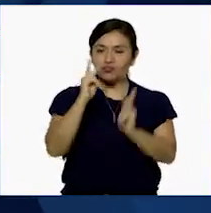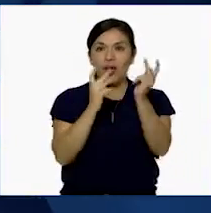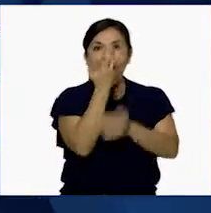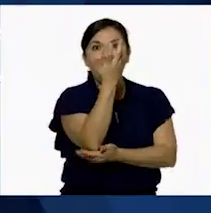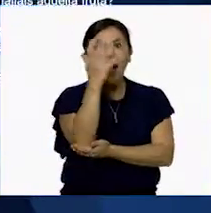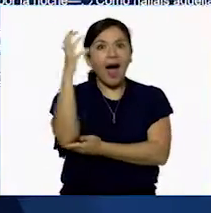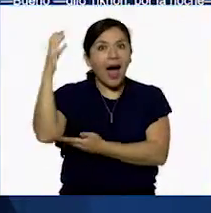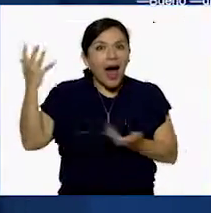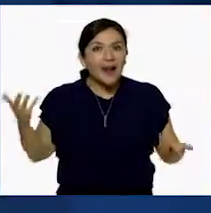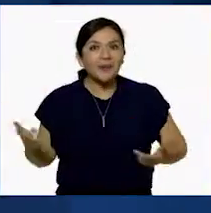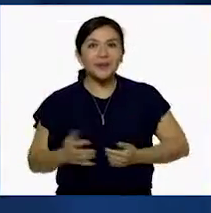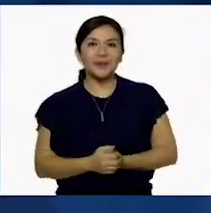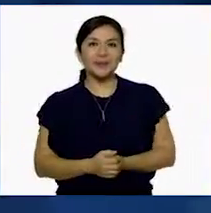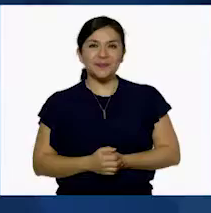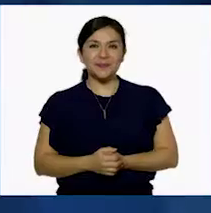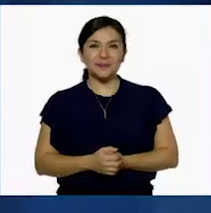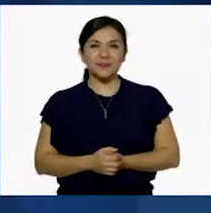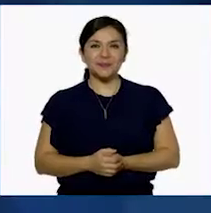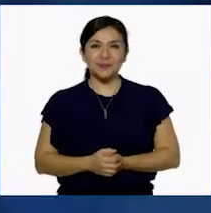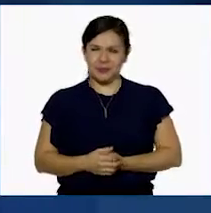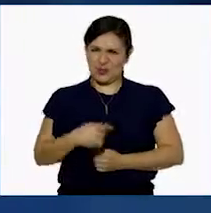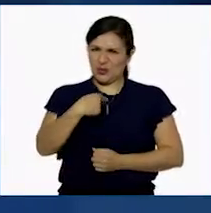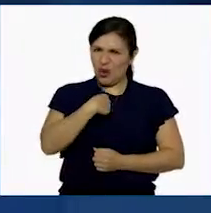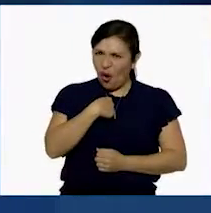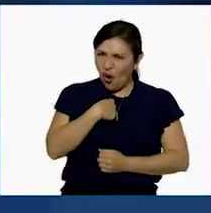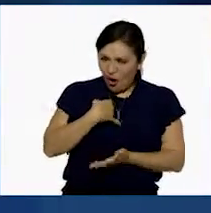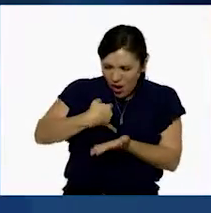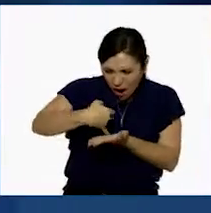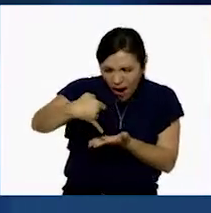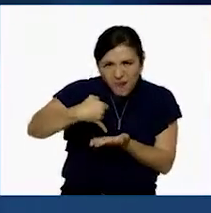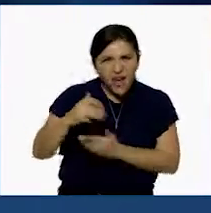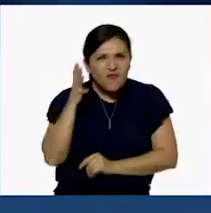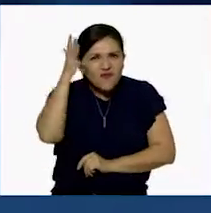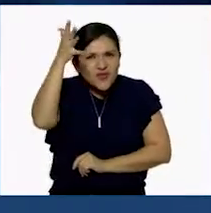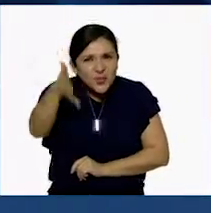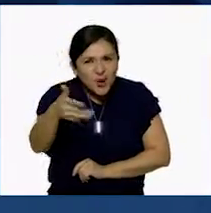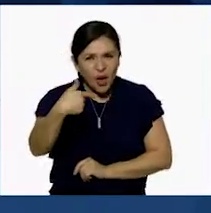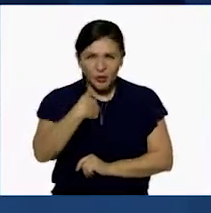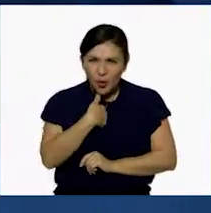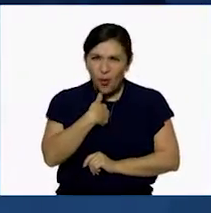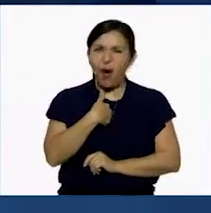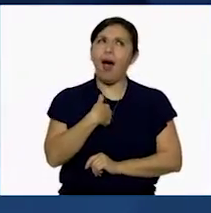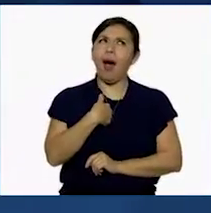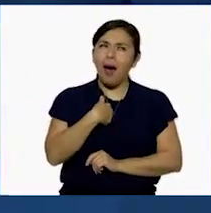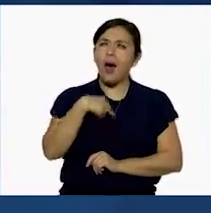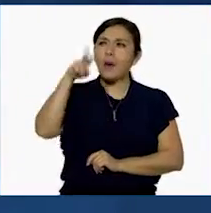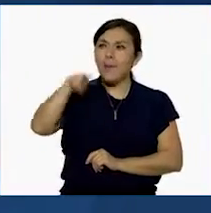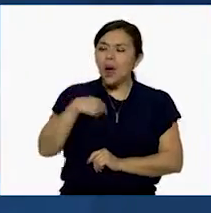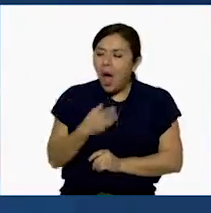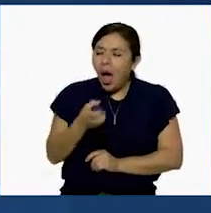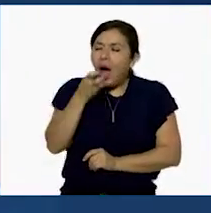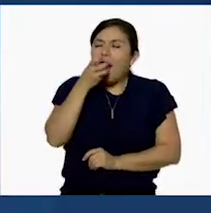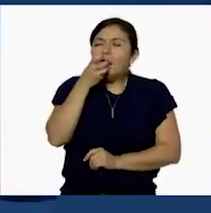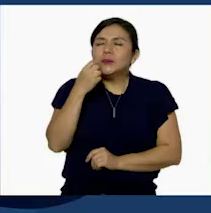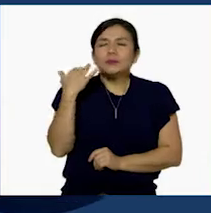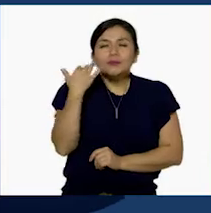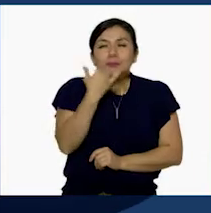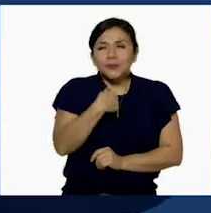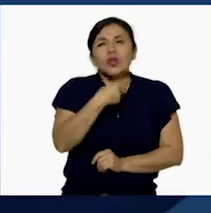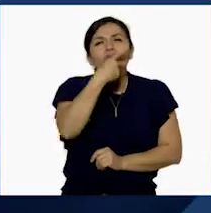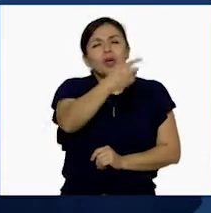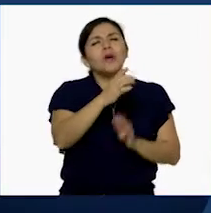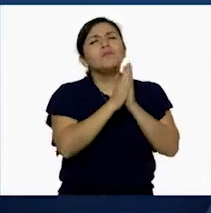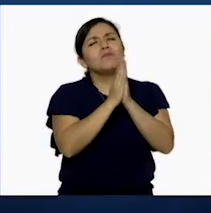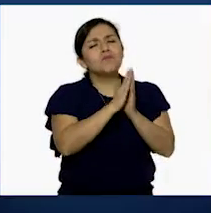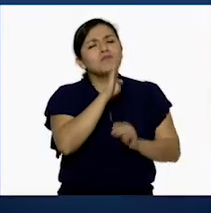el padre. «Yo», prosiguió el pequeño Vania, «hallé tan bueno el melocotón que he pedido a mamá la mitad